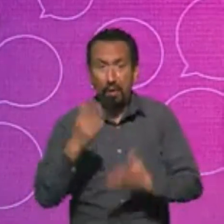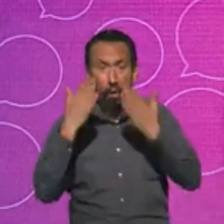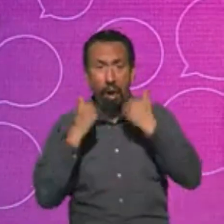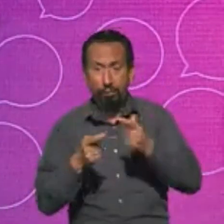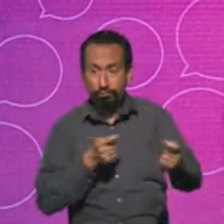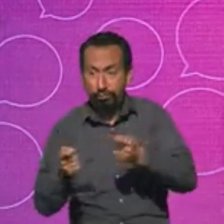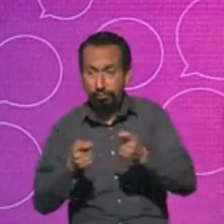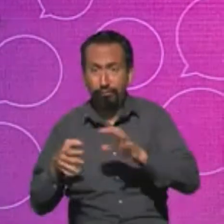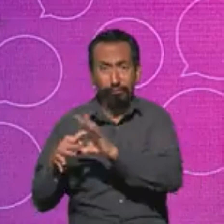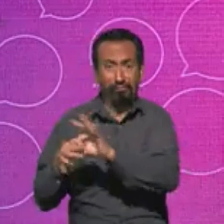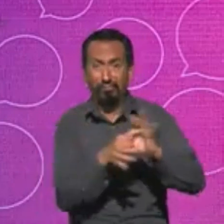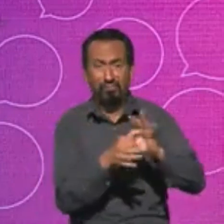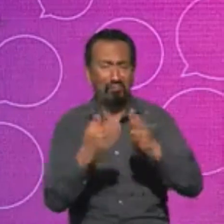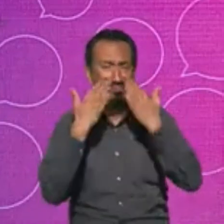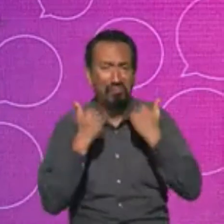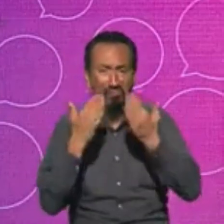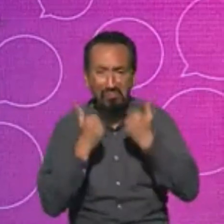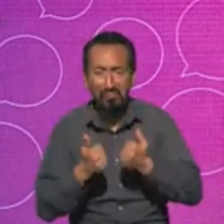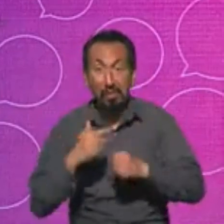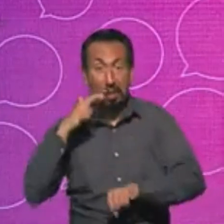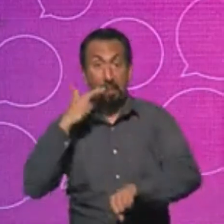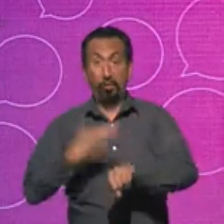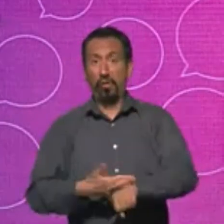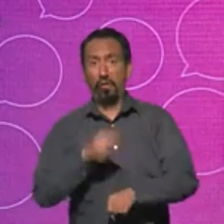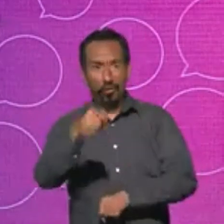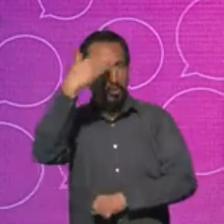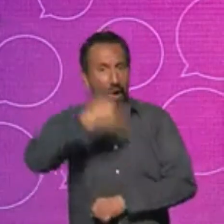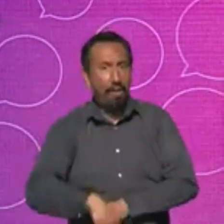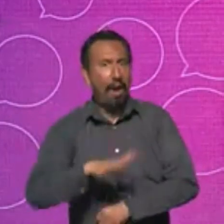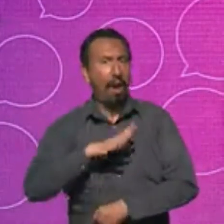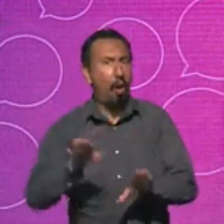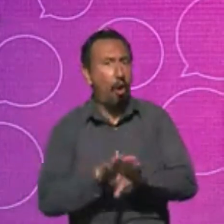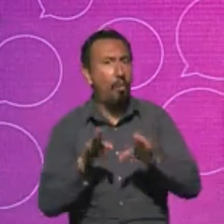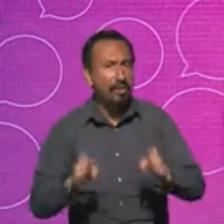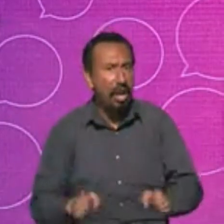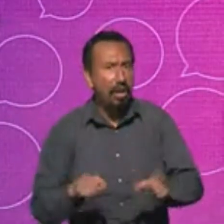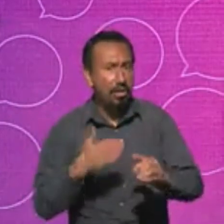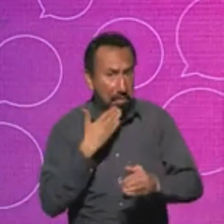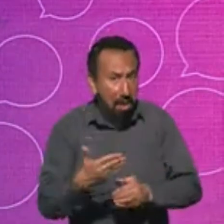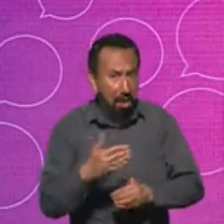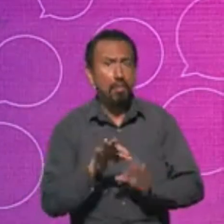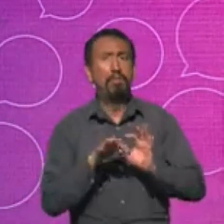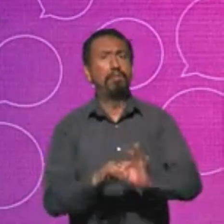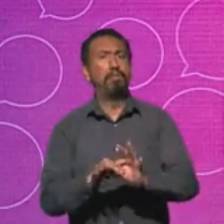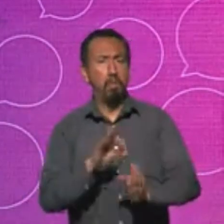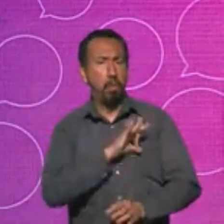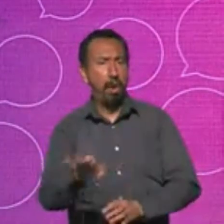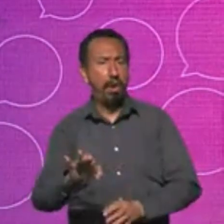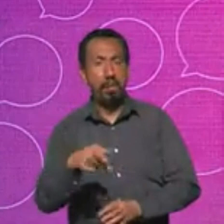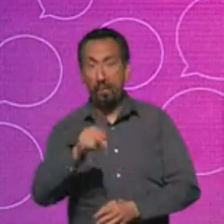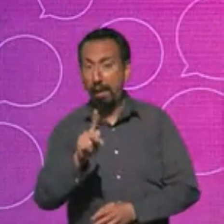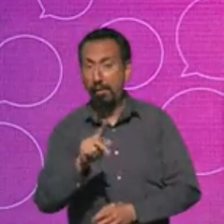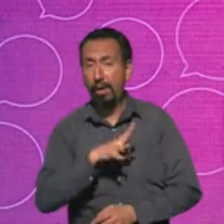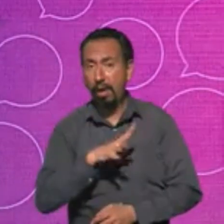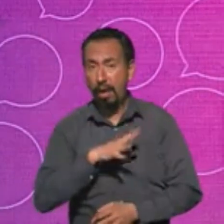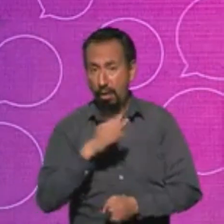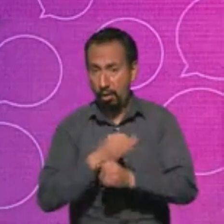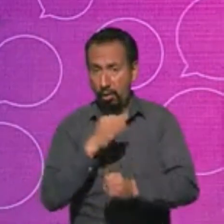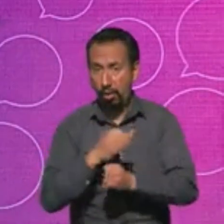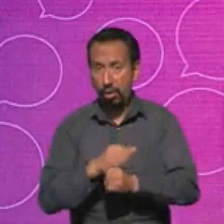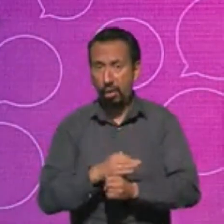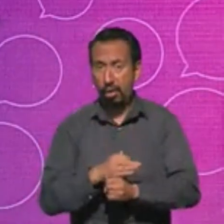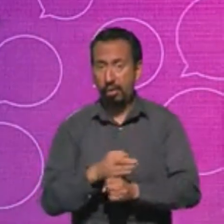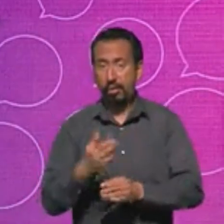efectiva cuando hay una responsabilidad y se sabe cómo funciona la seguridad sí se puede establecer y la coordinación tiene que